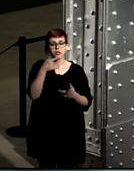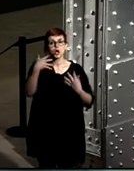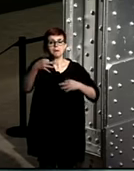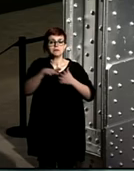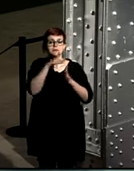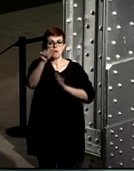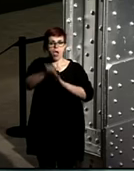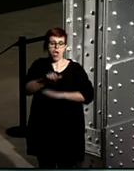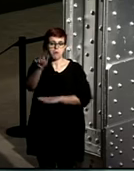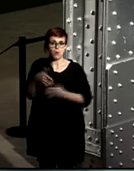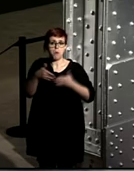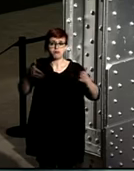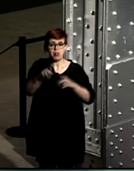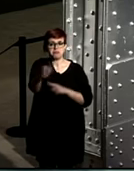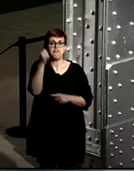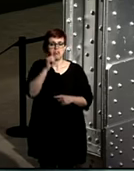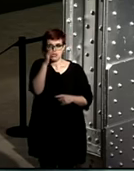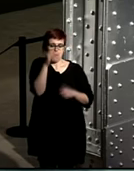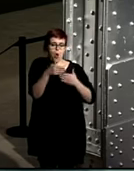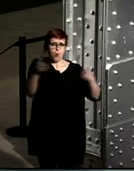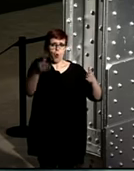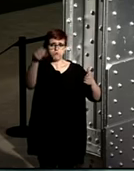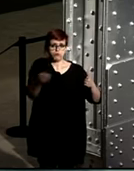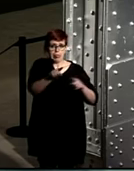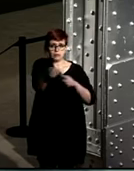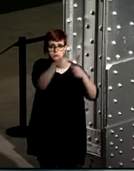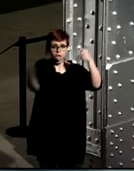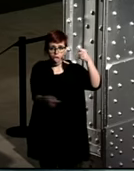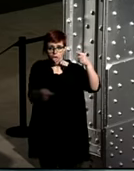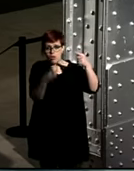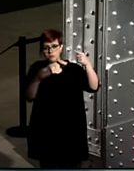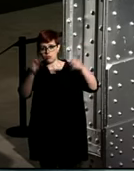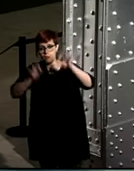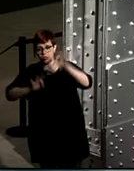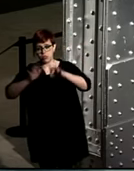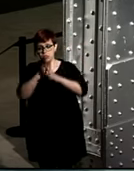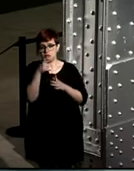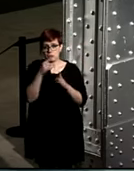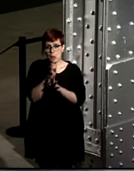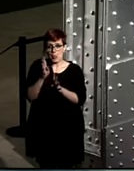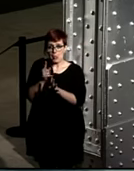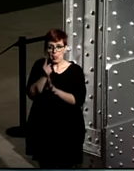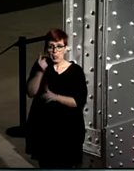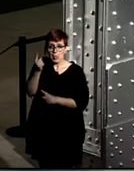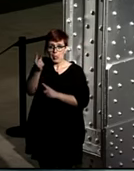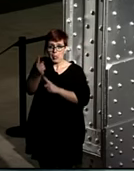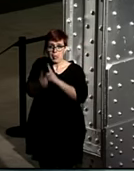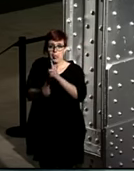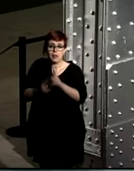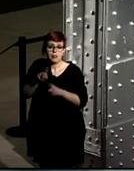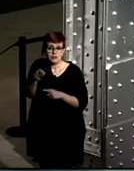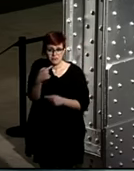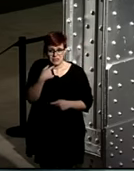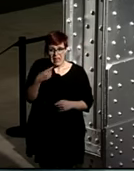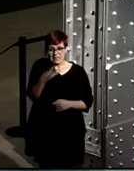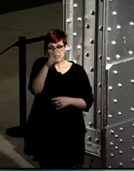una peli, el segundo fin de semana, aunque sea un éxito, cae un 20, un 30, hasta un 40% de la taquilla, y el segundo fin de semana subió la taquilla y el tercer fin de